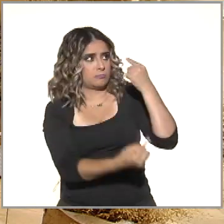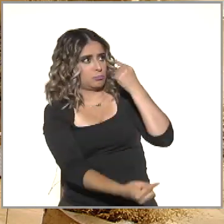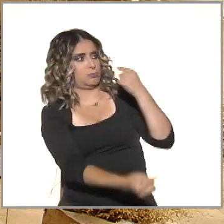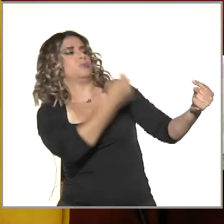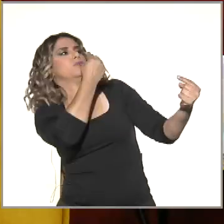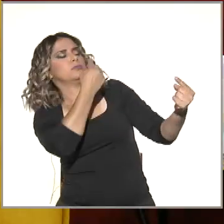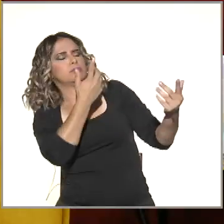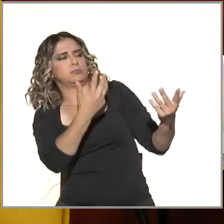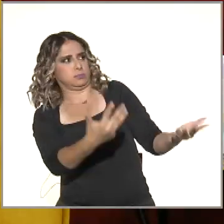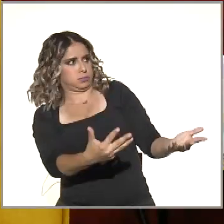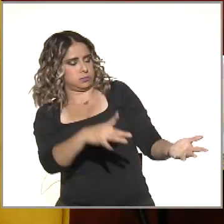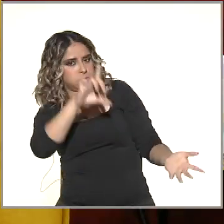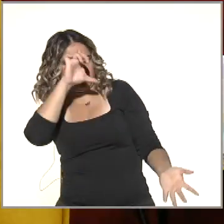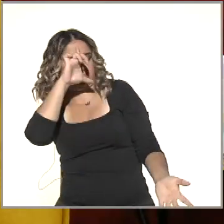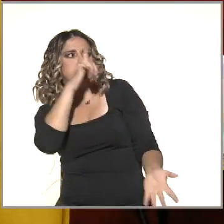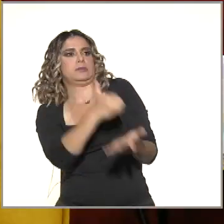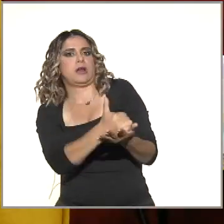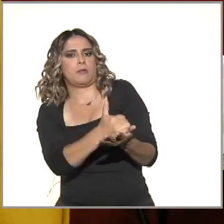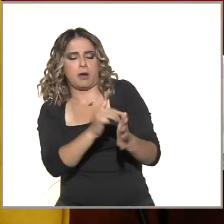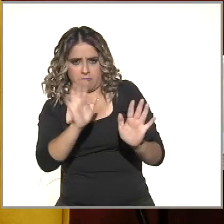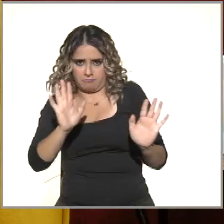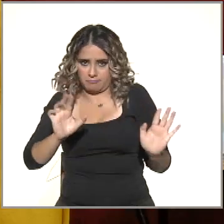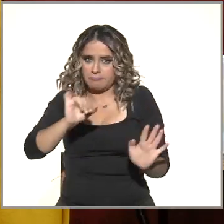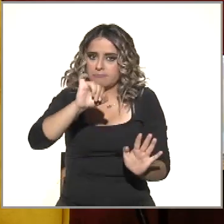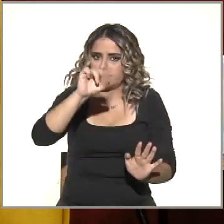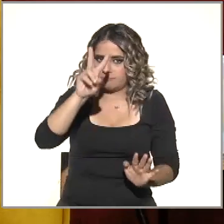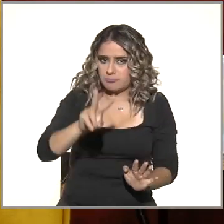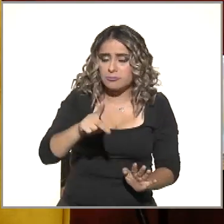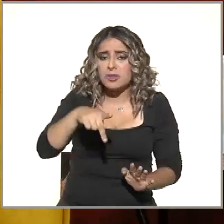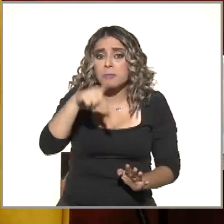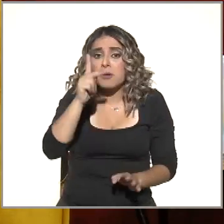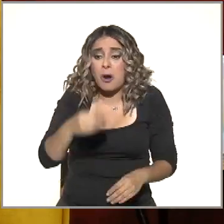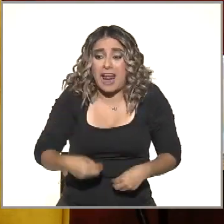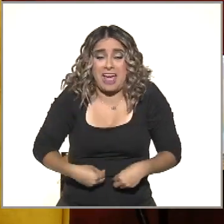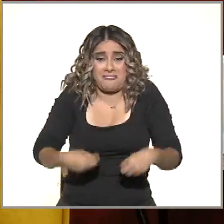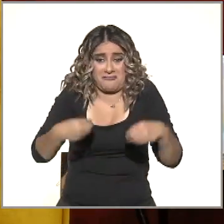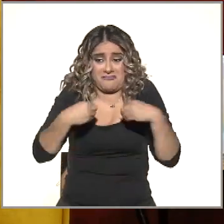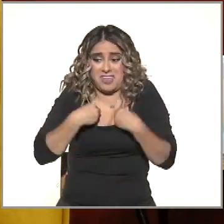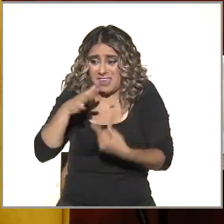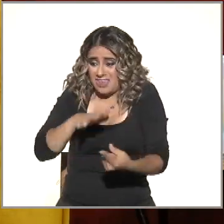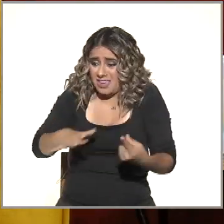psicológicas, eso no lo dudo, pero la vida social